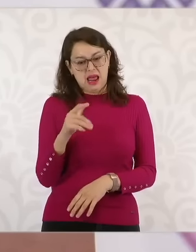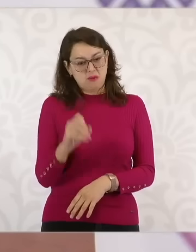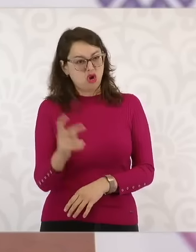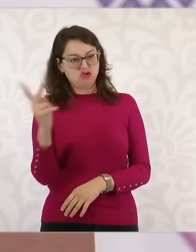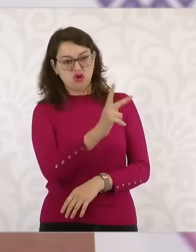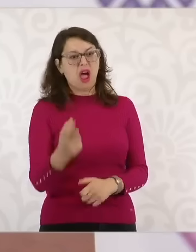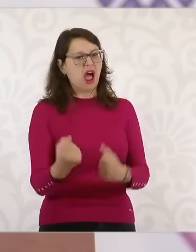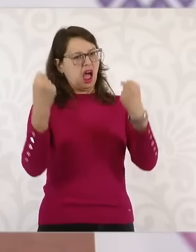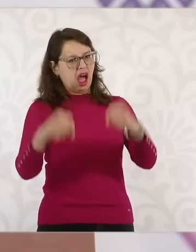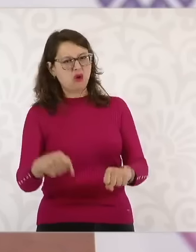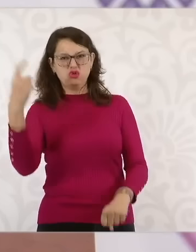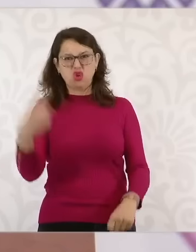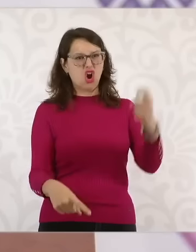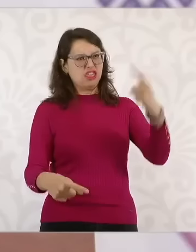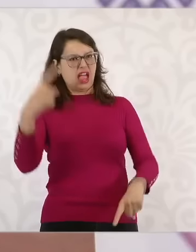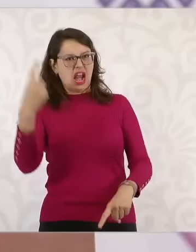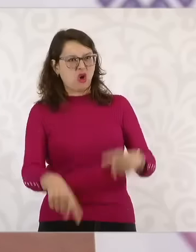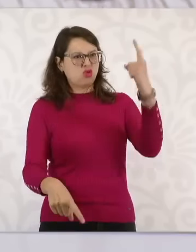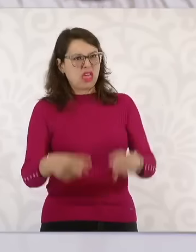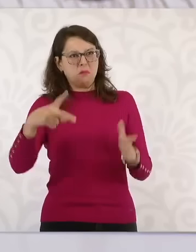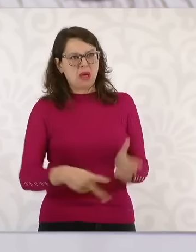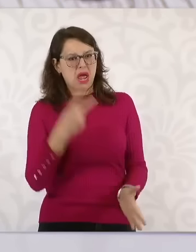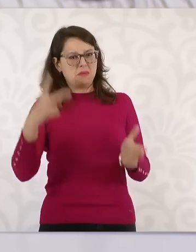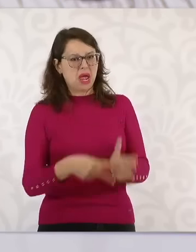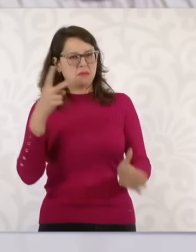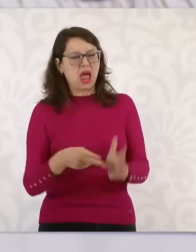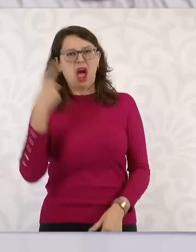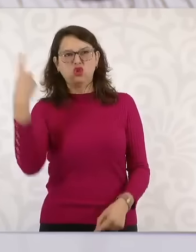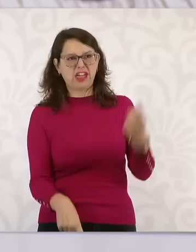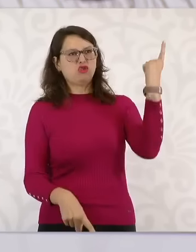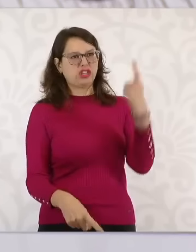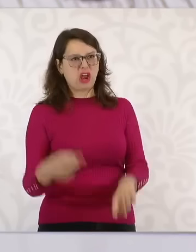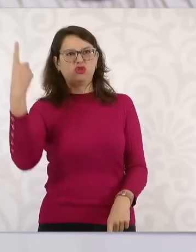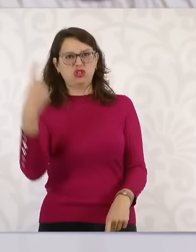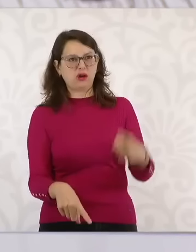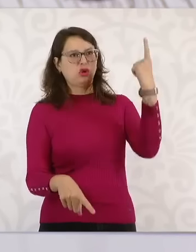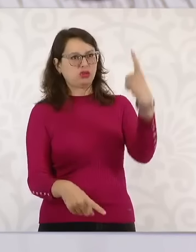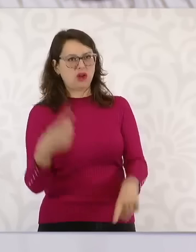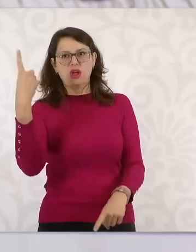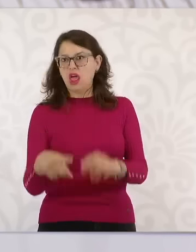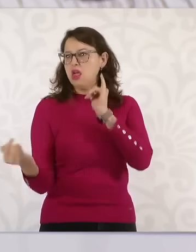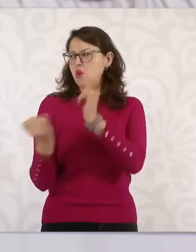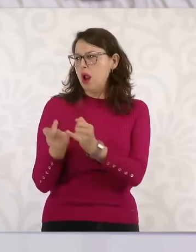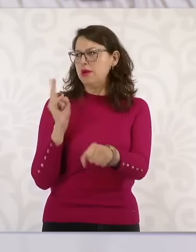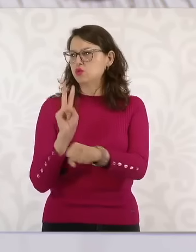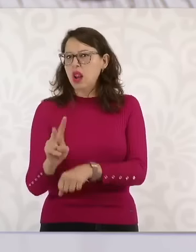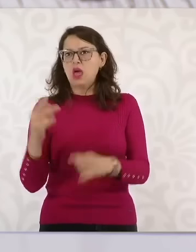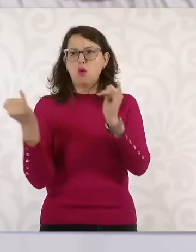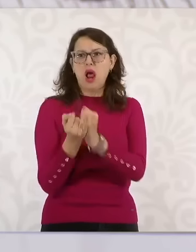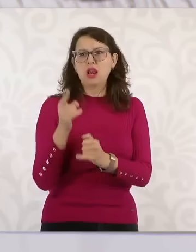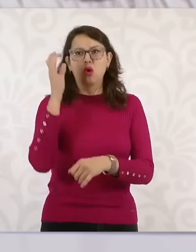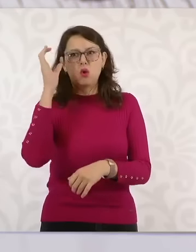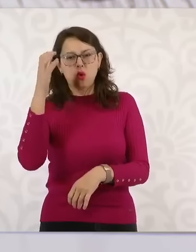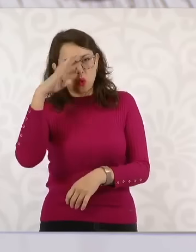López Obrador, es autoritario, va al autoritarismo, vamos hacia Venezuela, vamos